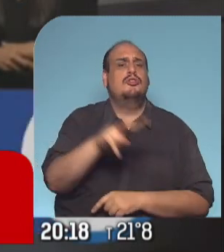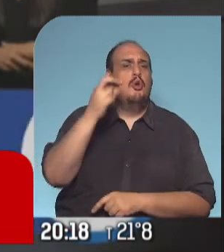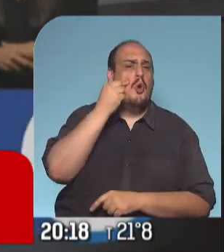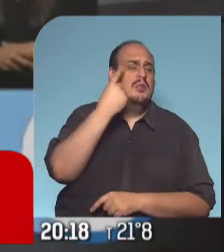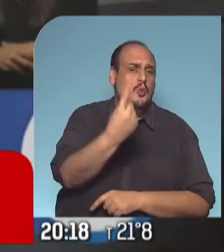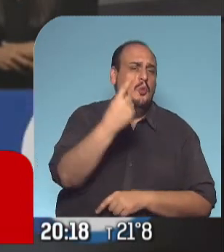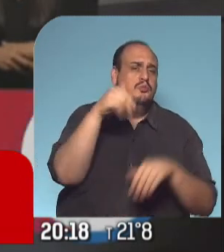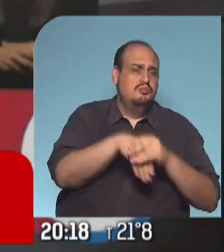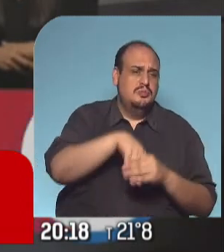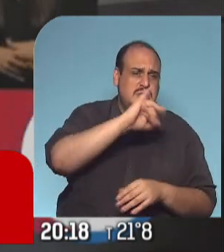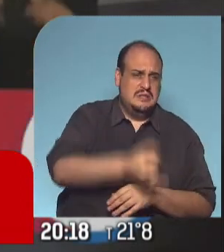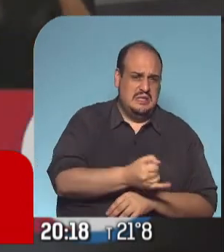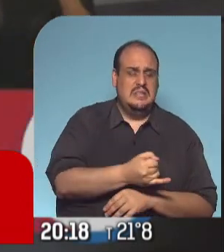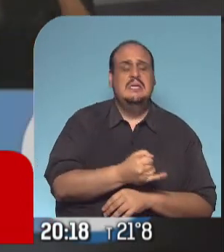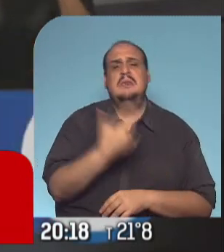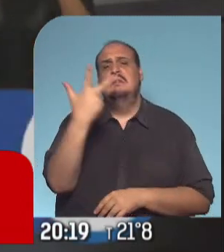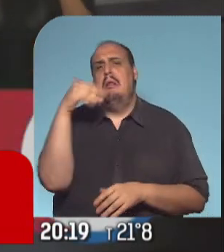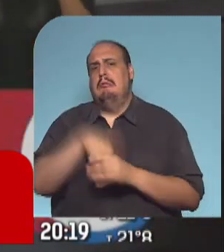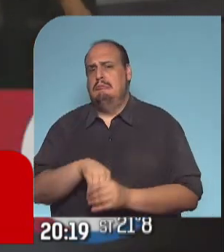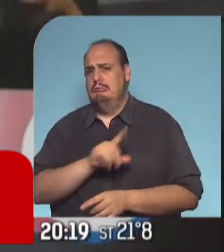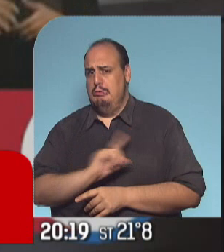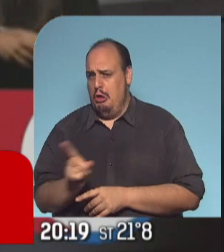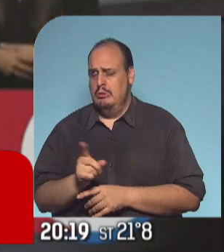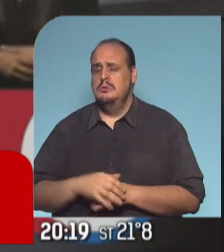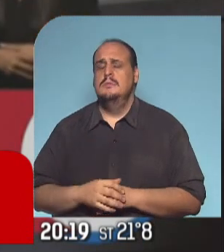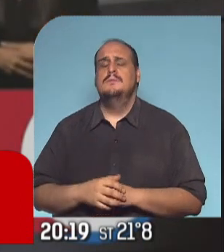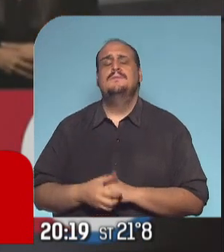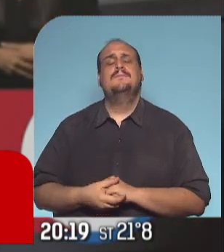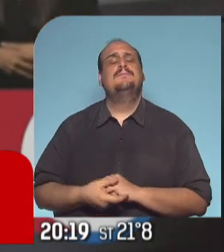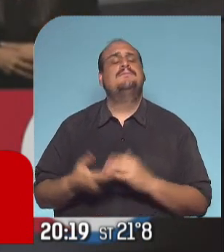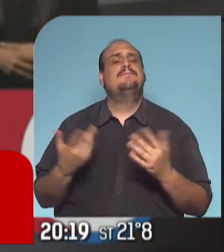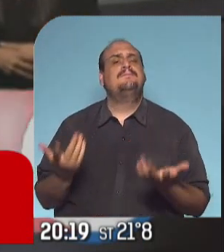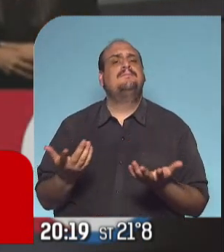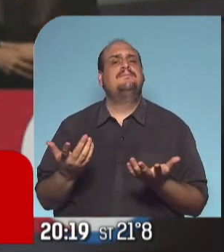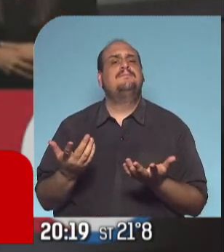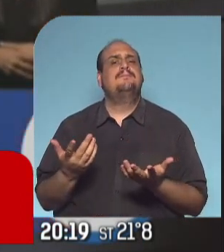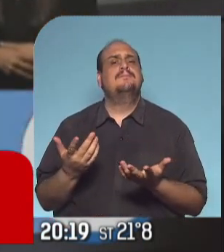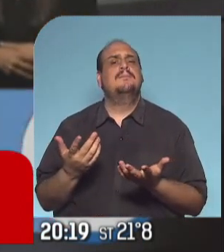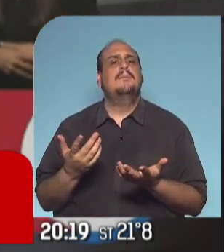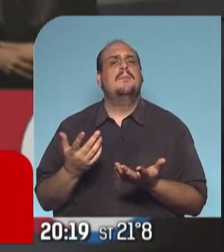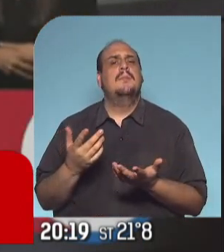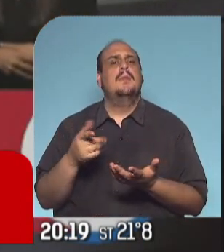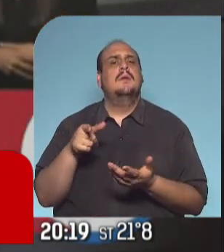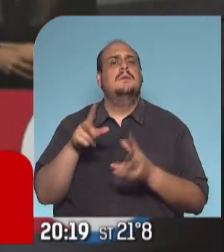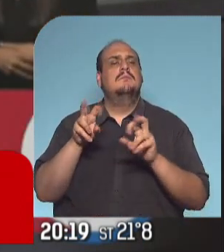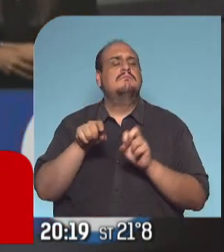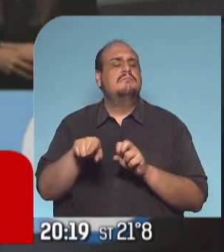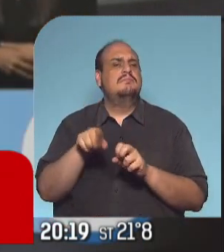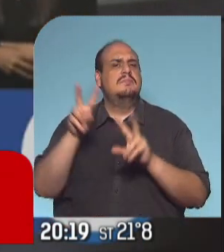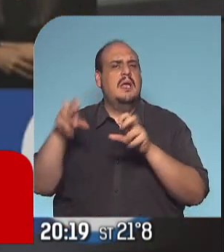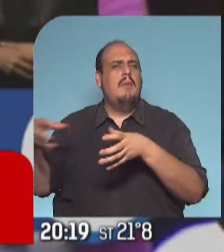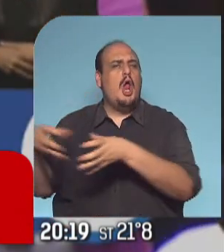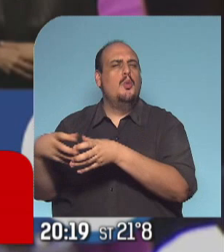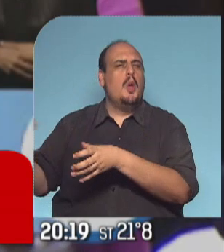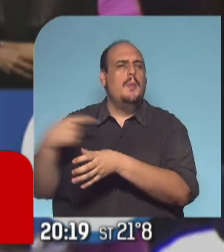votos a favor y apenas 3 abstenciones. Y un proyecto que a mí me parece que por maniobras de la oposición, de tratar